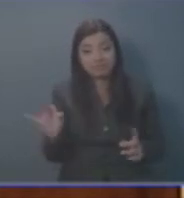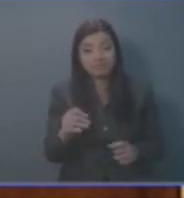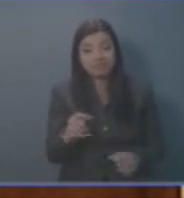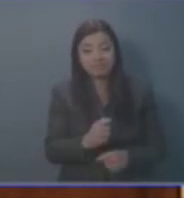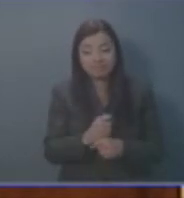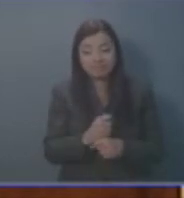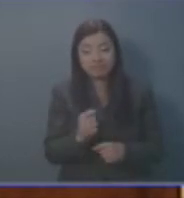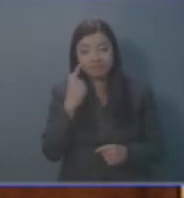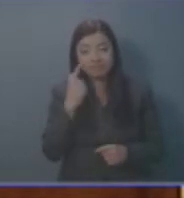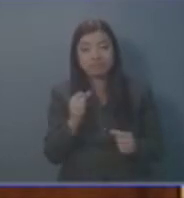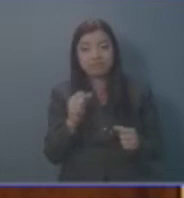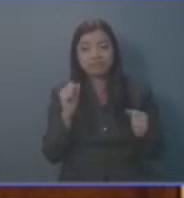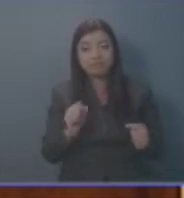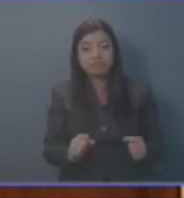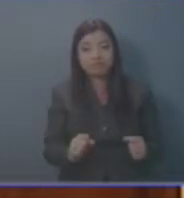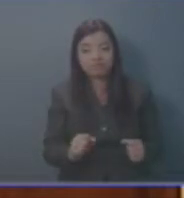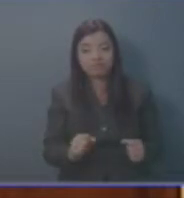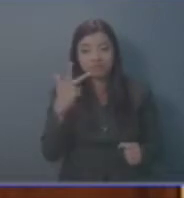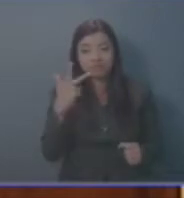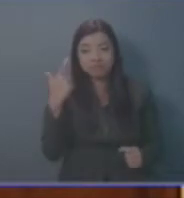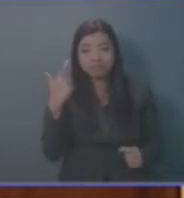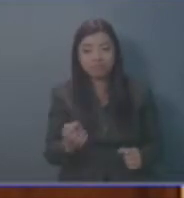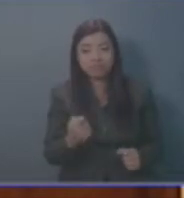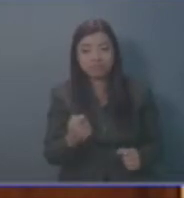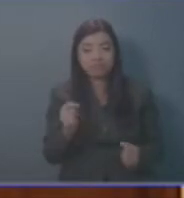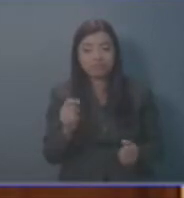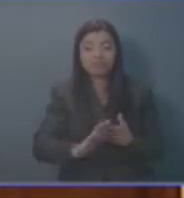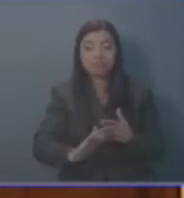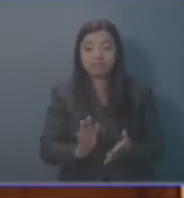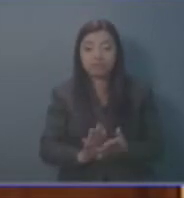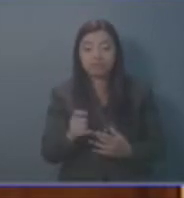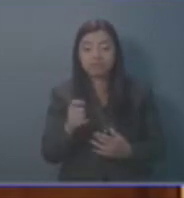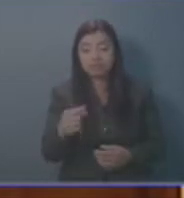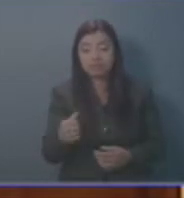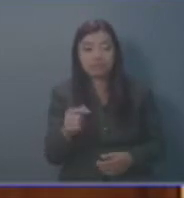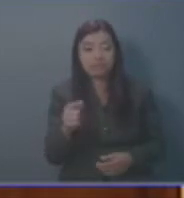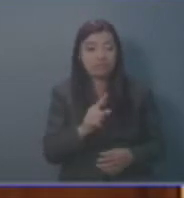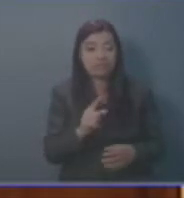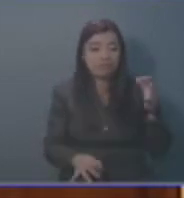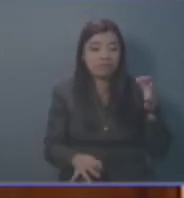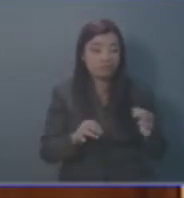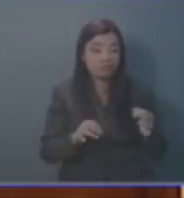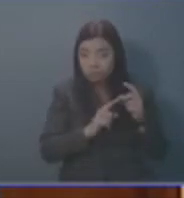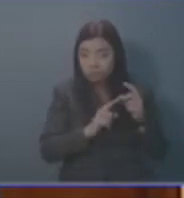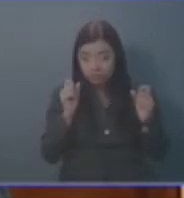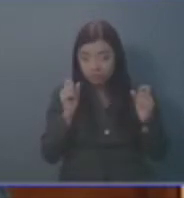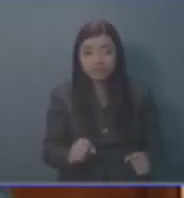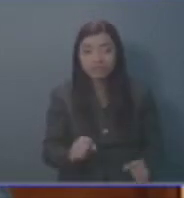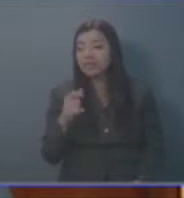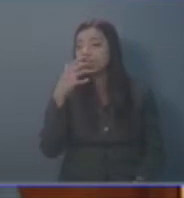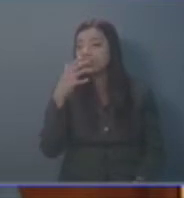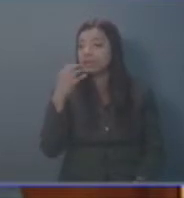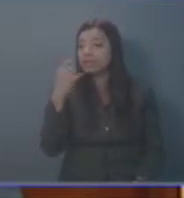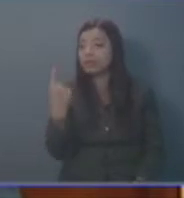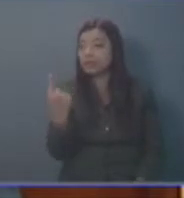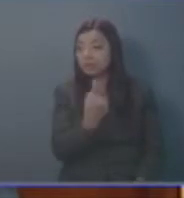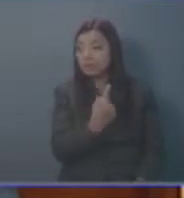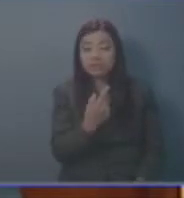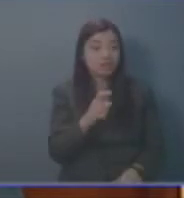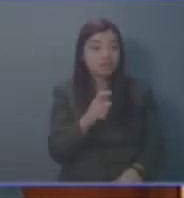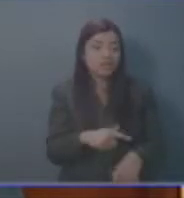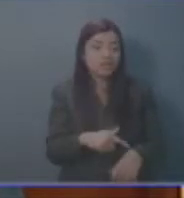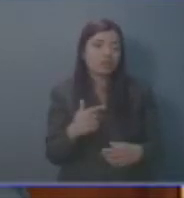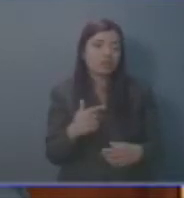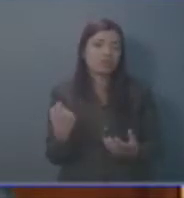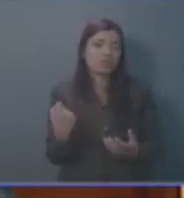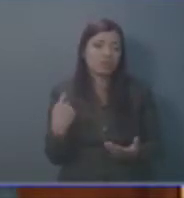podemos permitir que tengan 3 meses de retraso en el pago de sus salarios. Es inconcebible realmente que un ser humano en tiempos